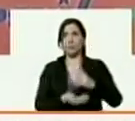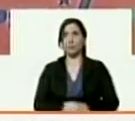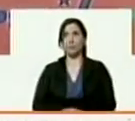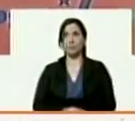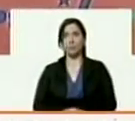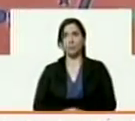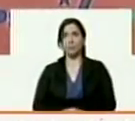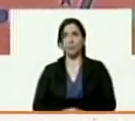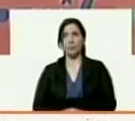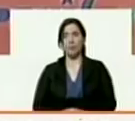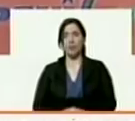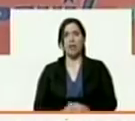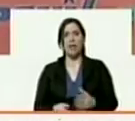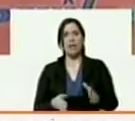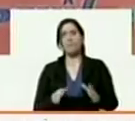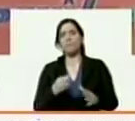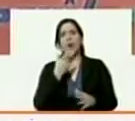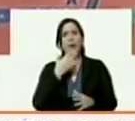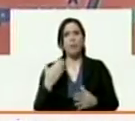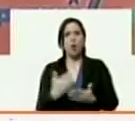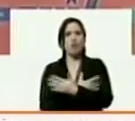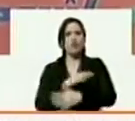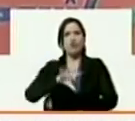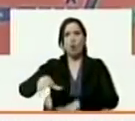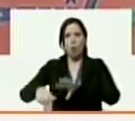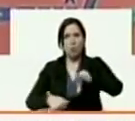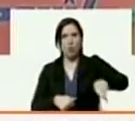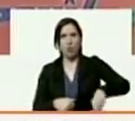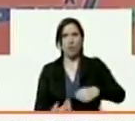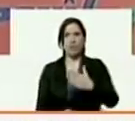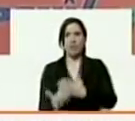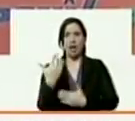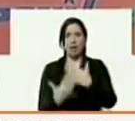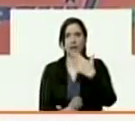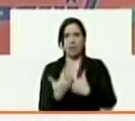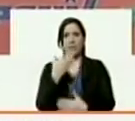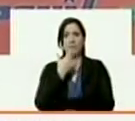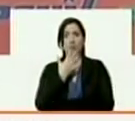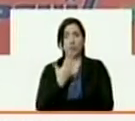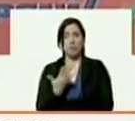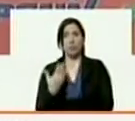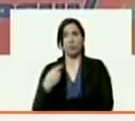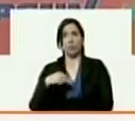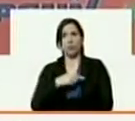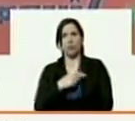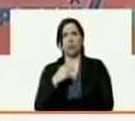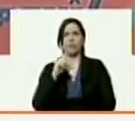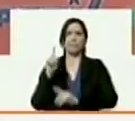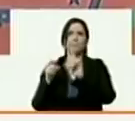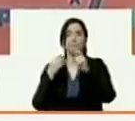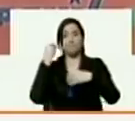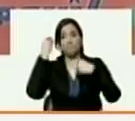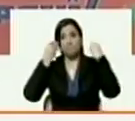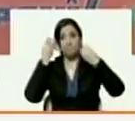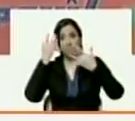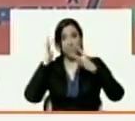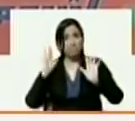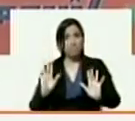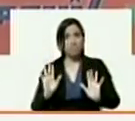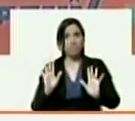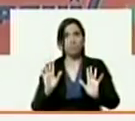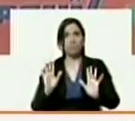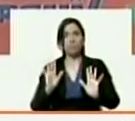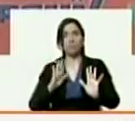siglas. ¿Cómo cree usted que en el caso de que se diera una situación hipotética de ese tipo,